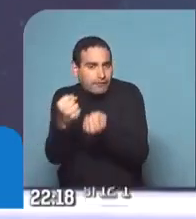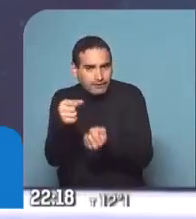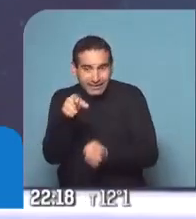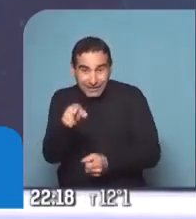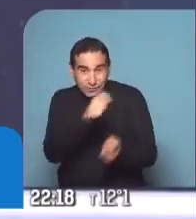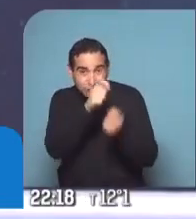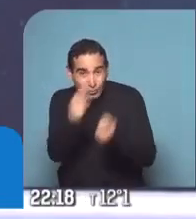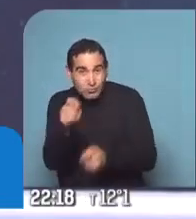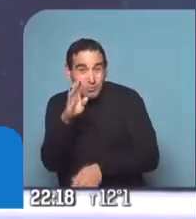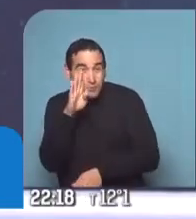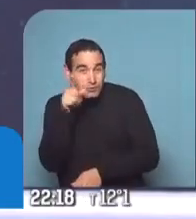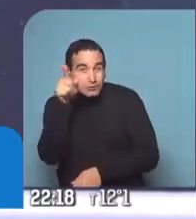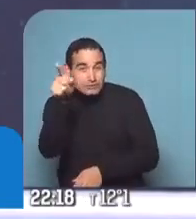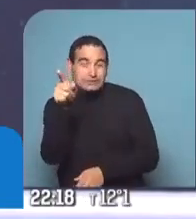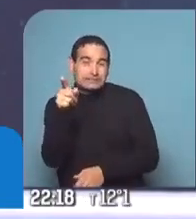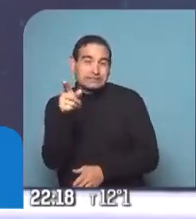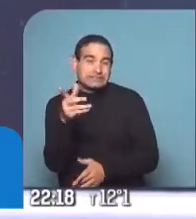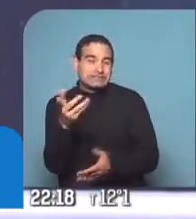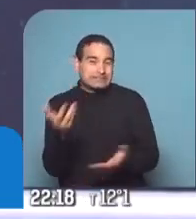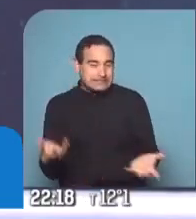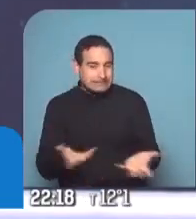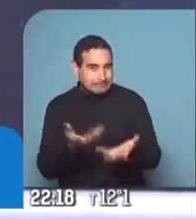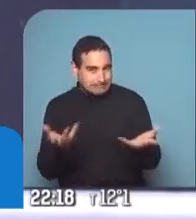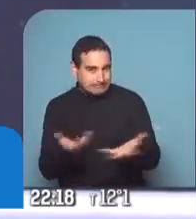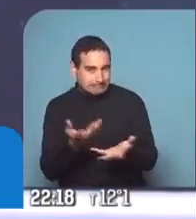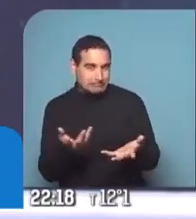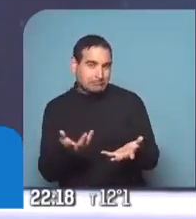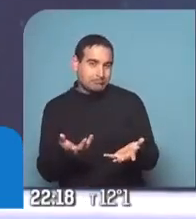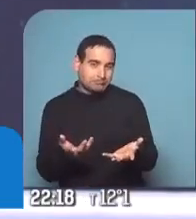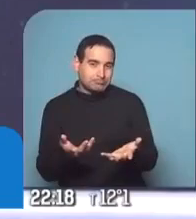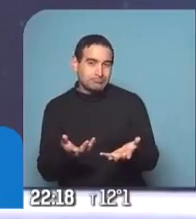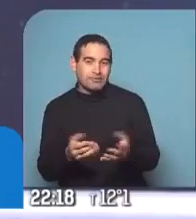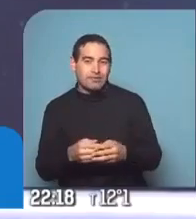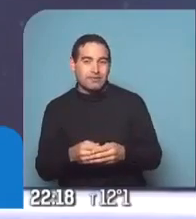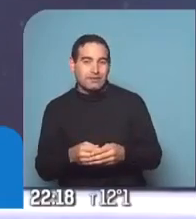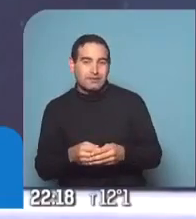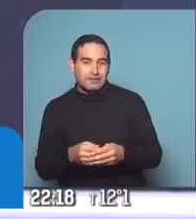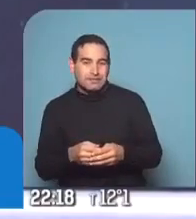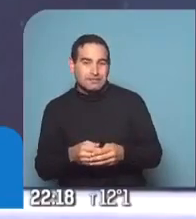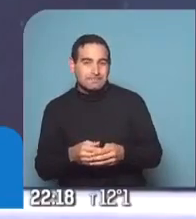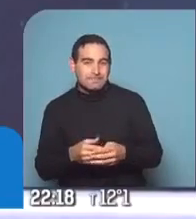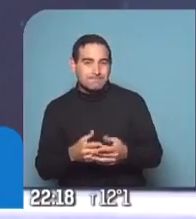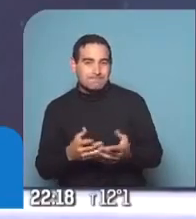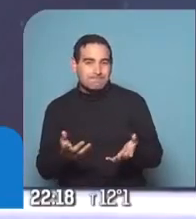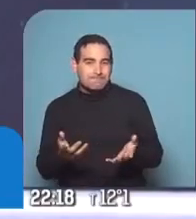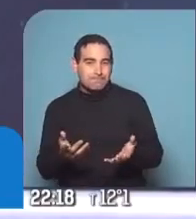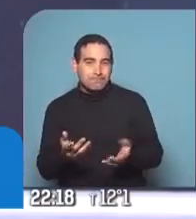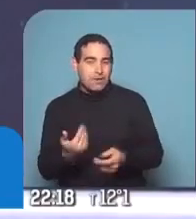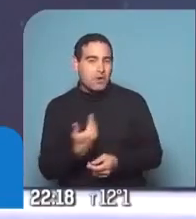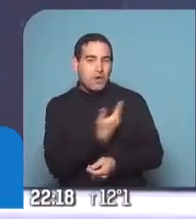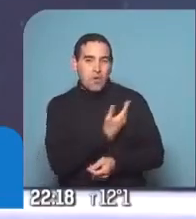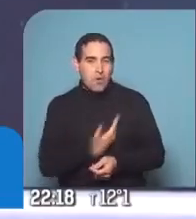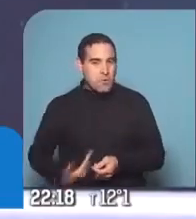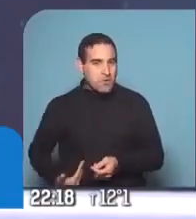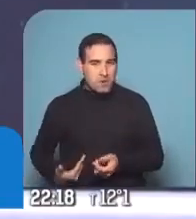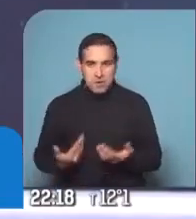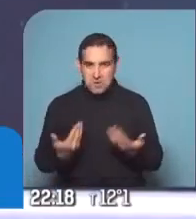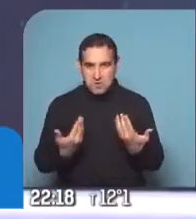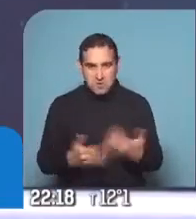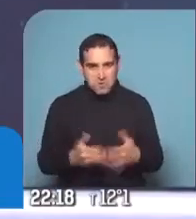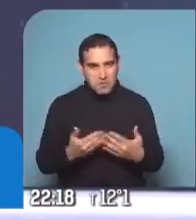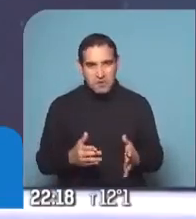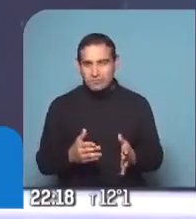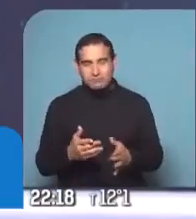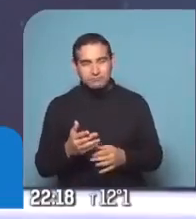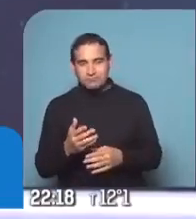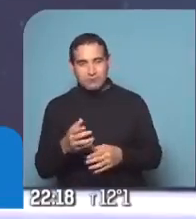además Brasil enviado a gente por lo general de lujo, gobierne quien gobierne, gobierno de